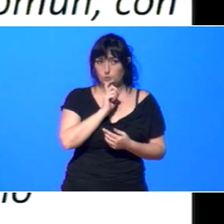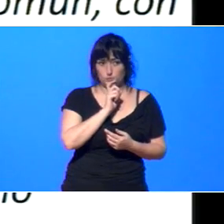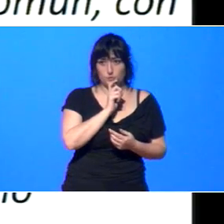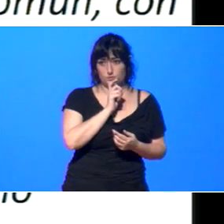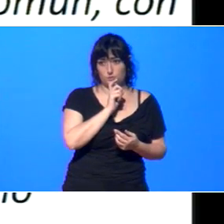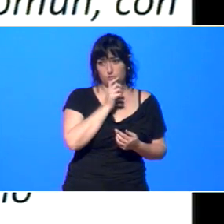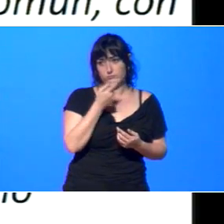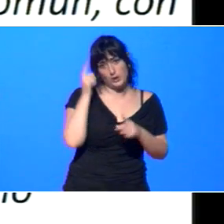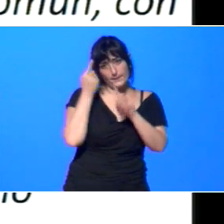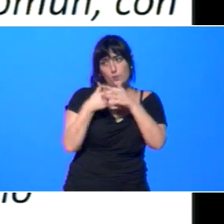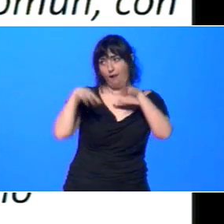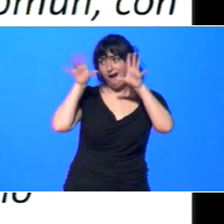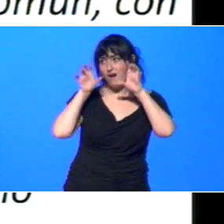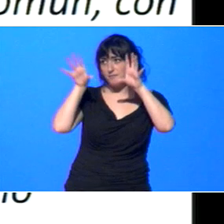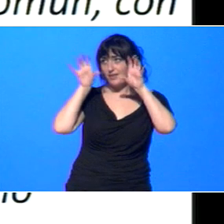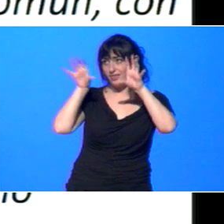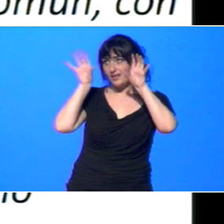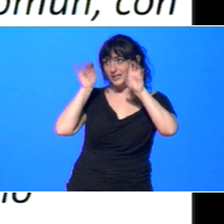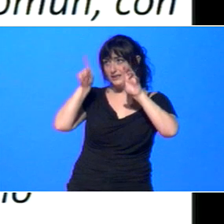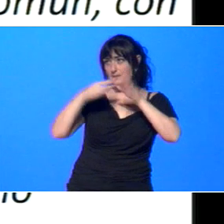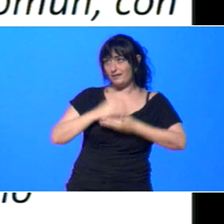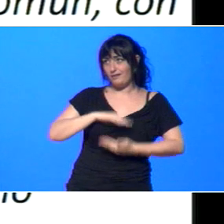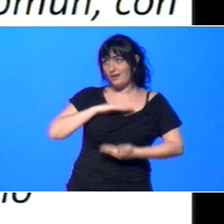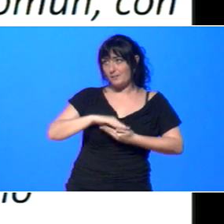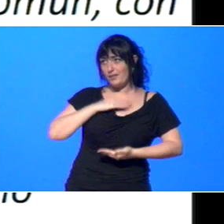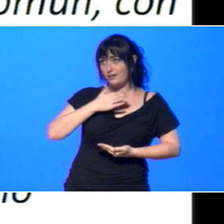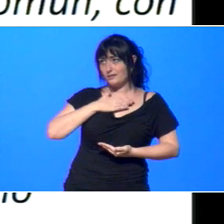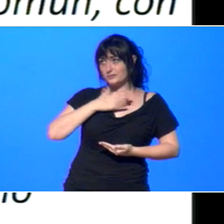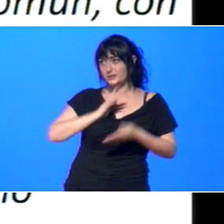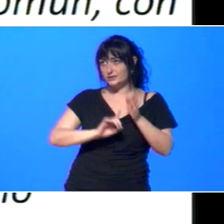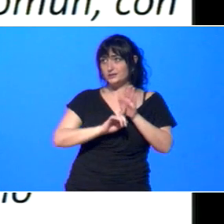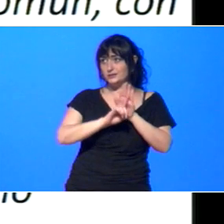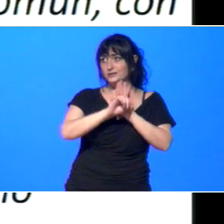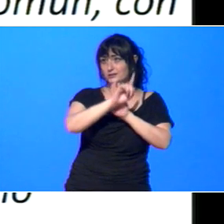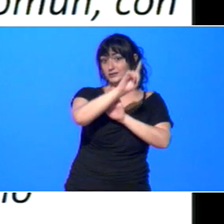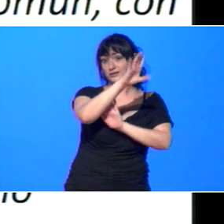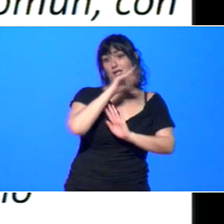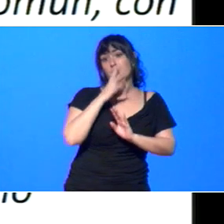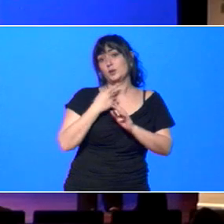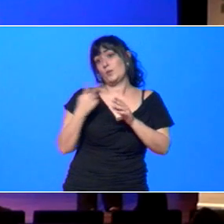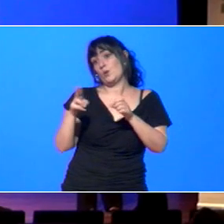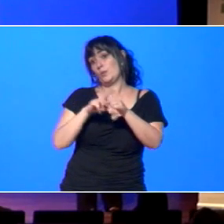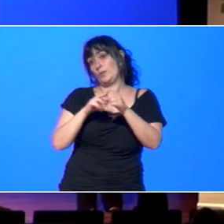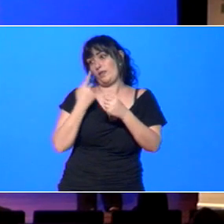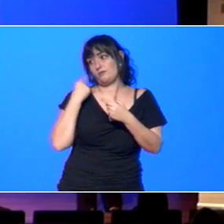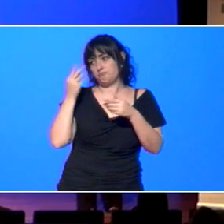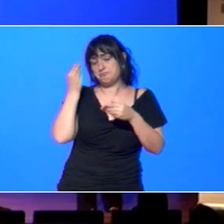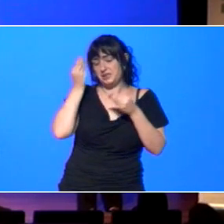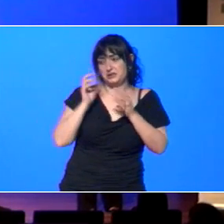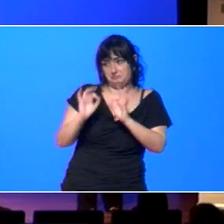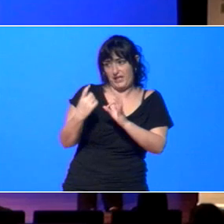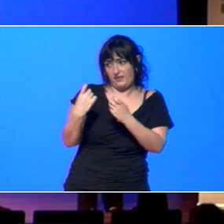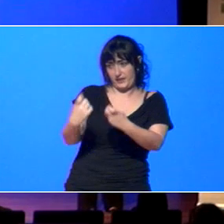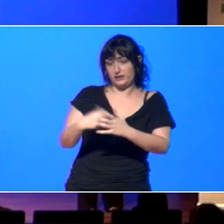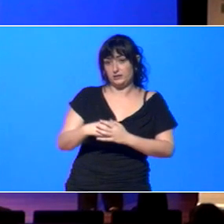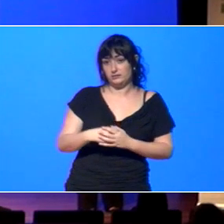de aprender y desarrollar las competencias que esta comunidad haya considerado adecuadas. En ese sentido,